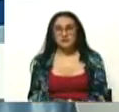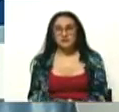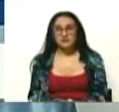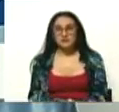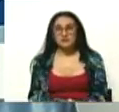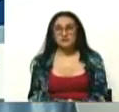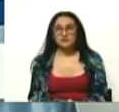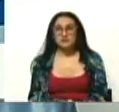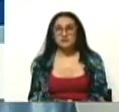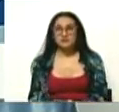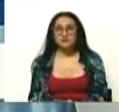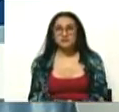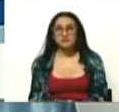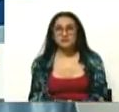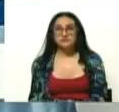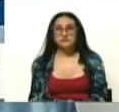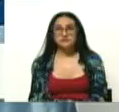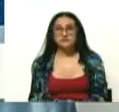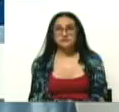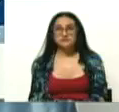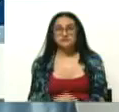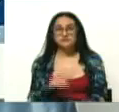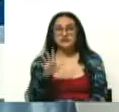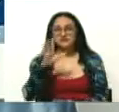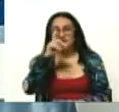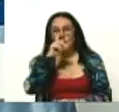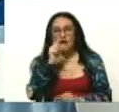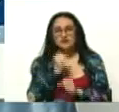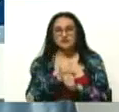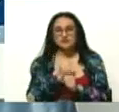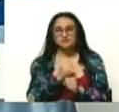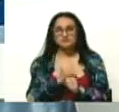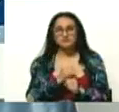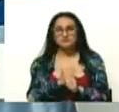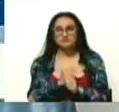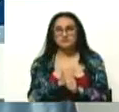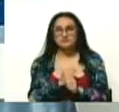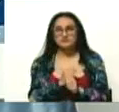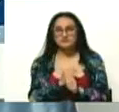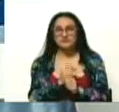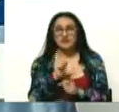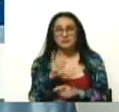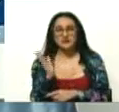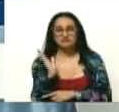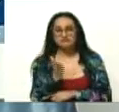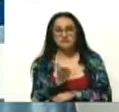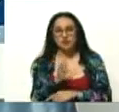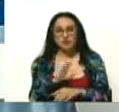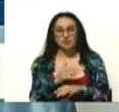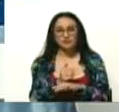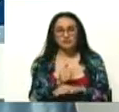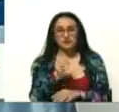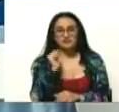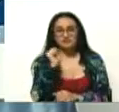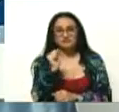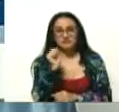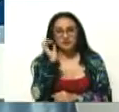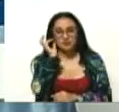Quiero resaltar que un poco más de 5 años de gestión hemos logrado, además de las condenas por femicidio,